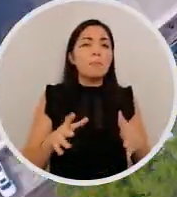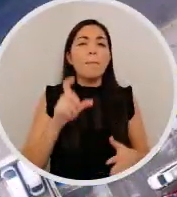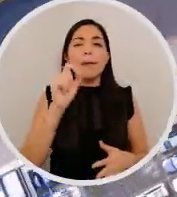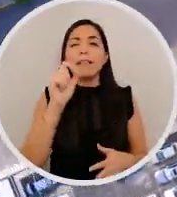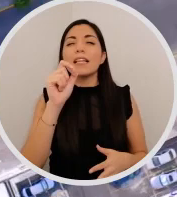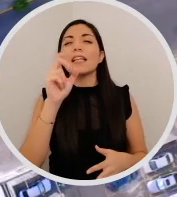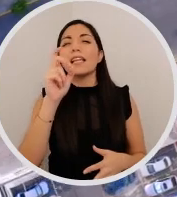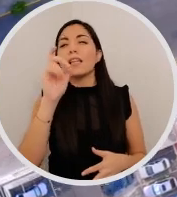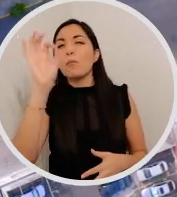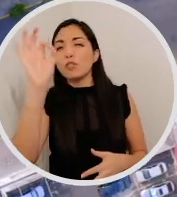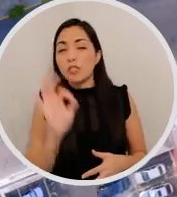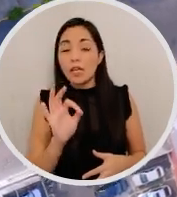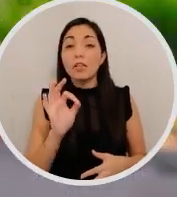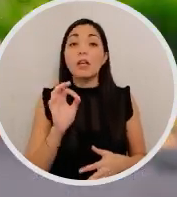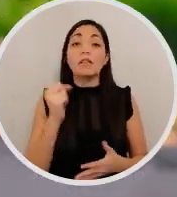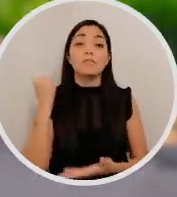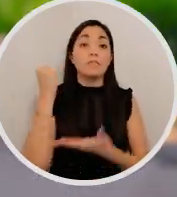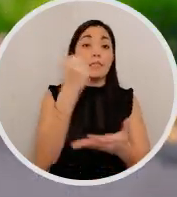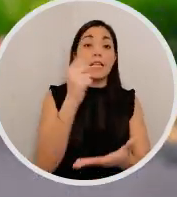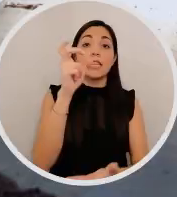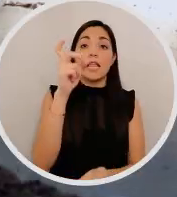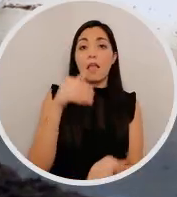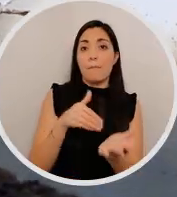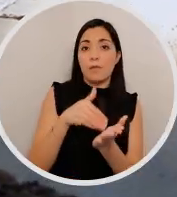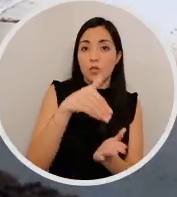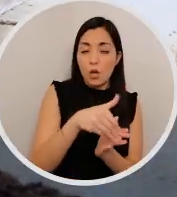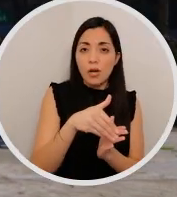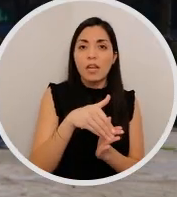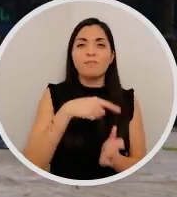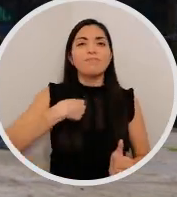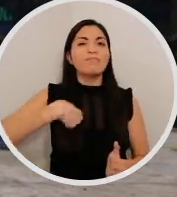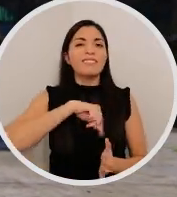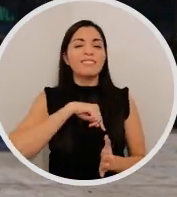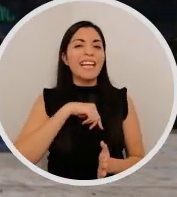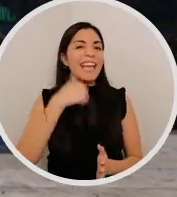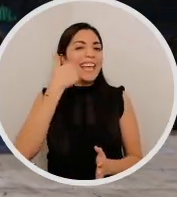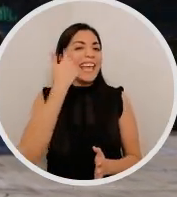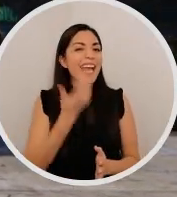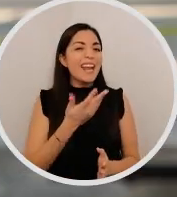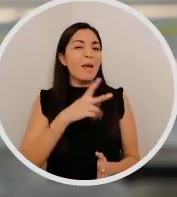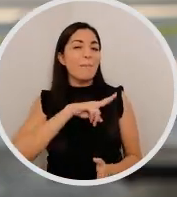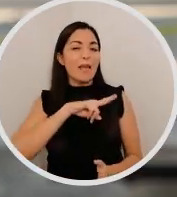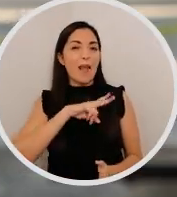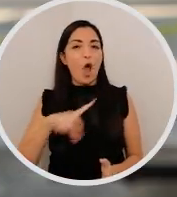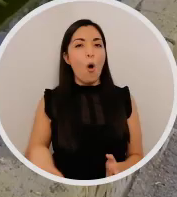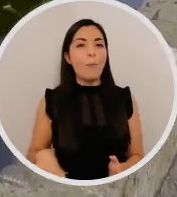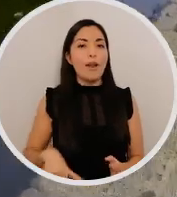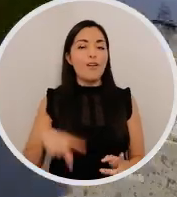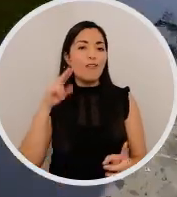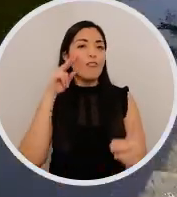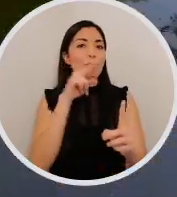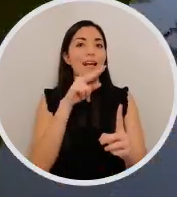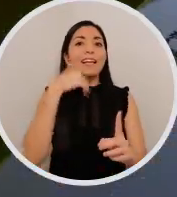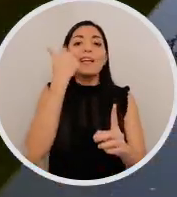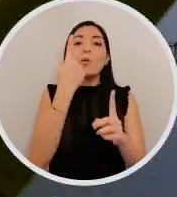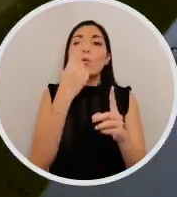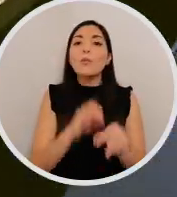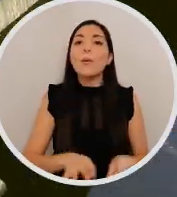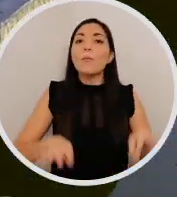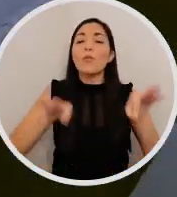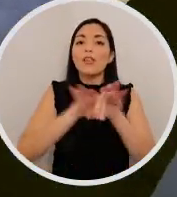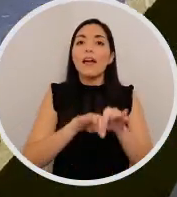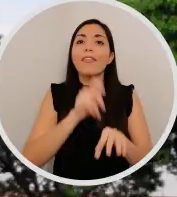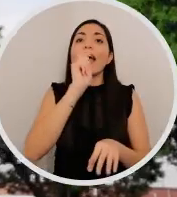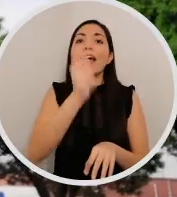del 25-30%, es una inversión de 30 millones de pesos. Esta visión que tiene mi gobierno de recuperar